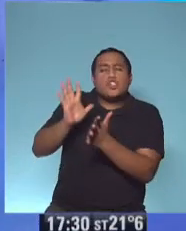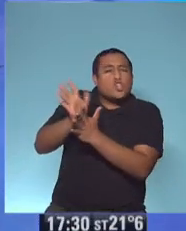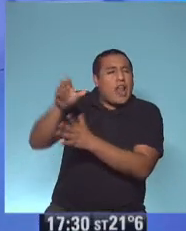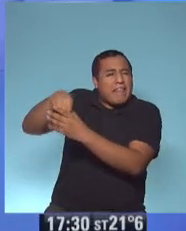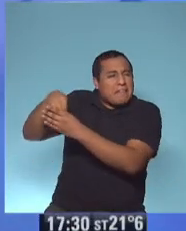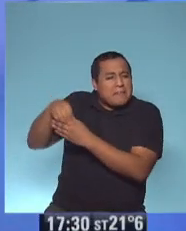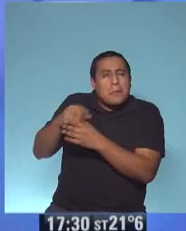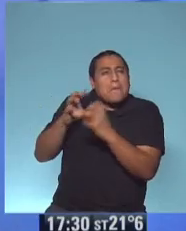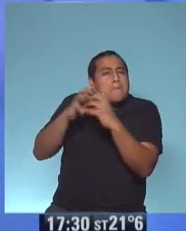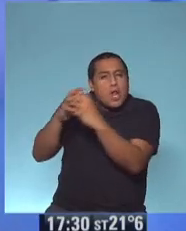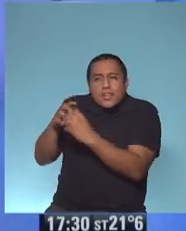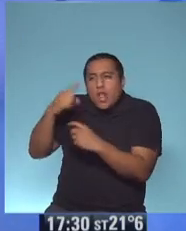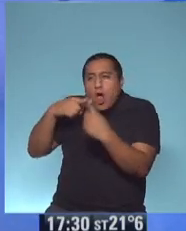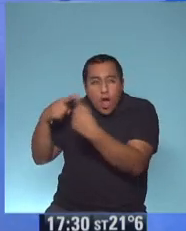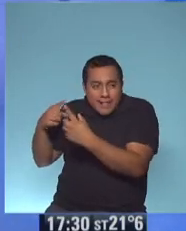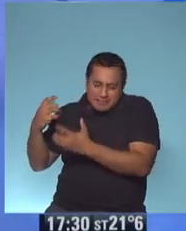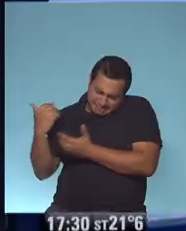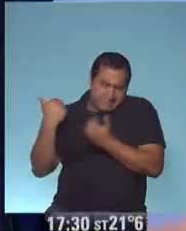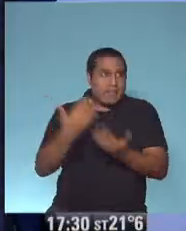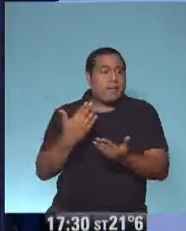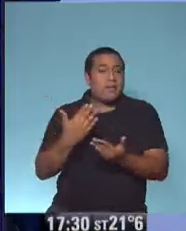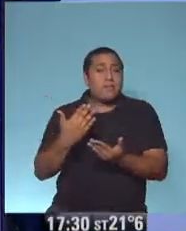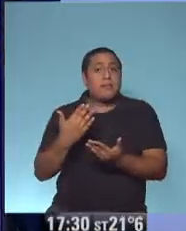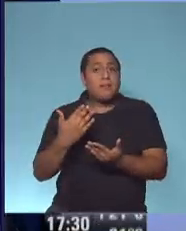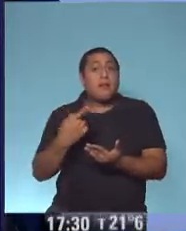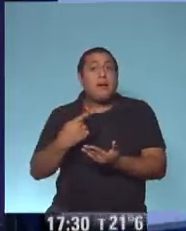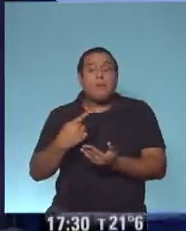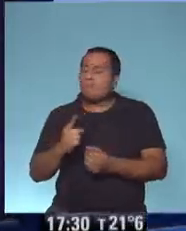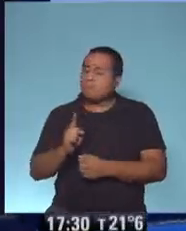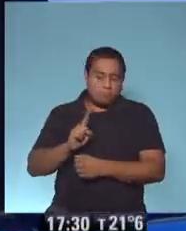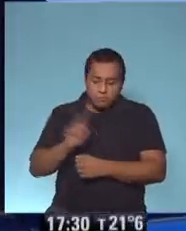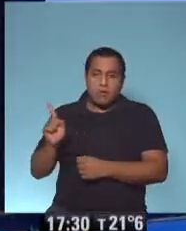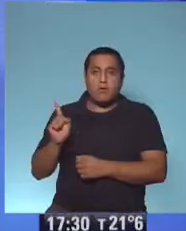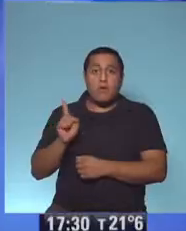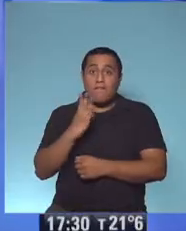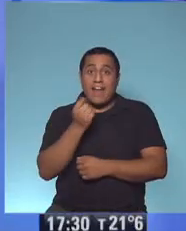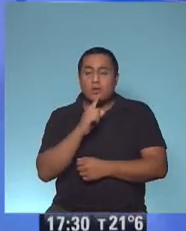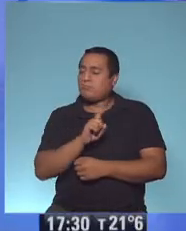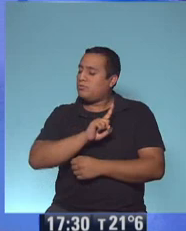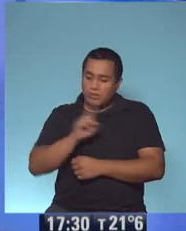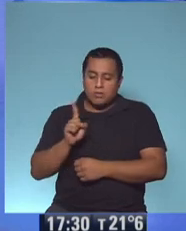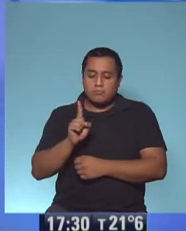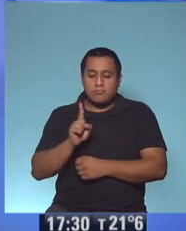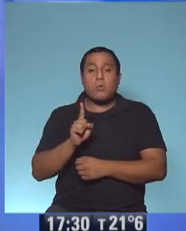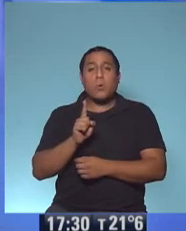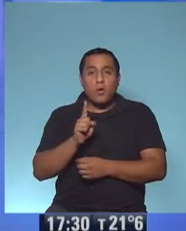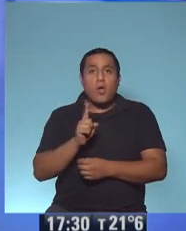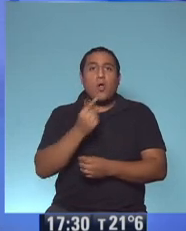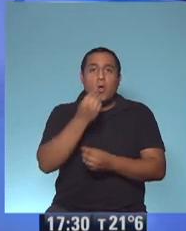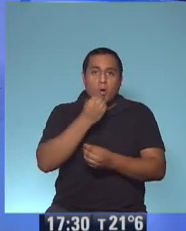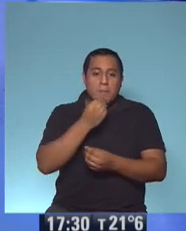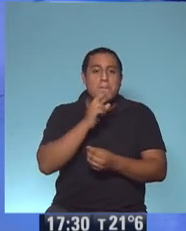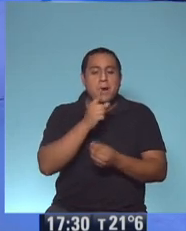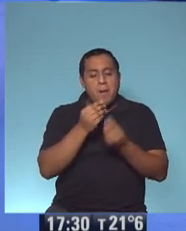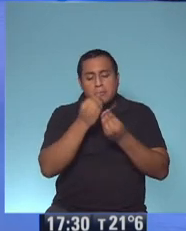millón de pelotitas de colores. No, dijo Bartolo mientras comía un rico pedacito de